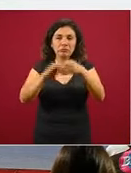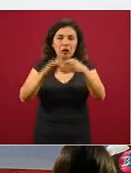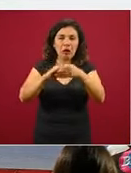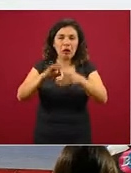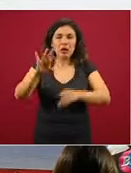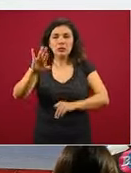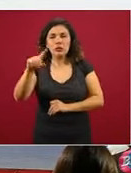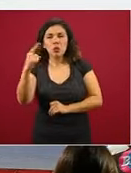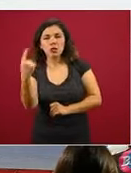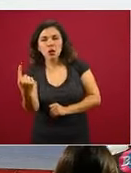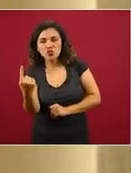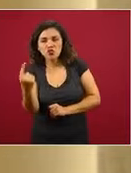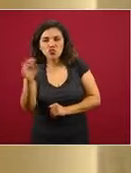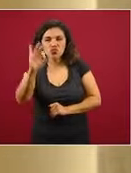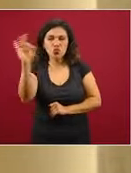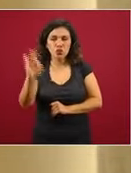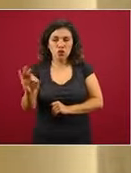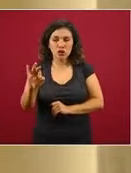51%